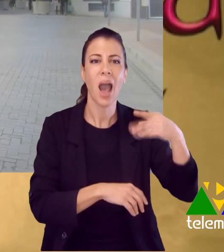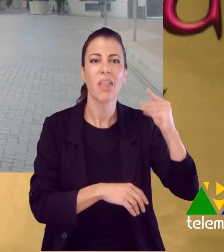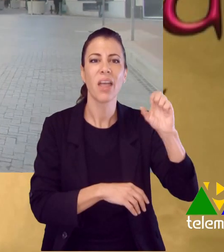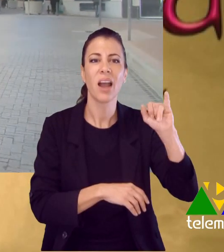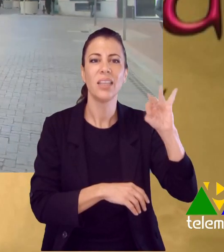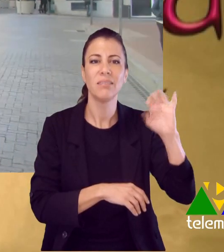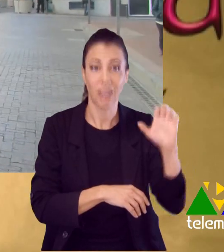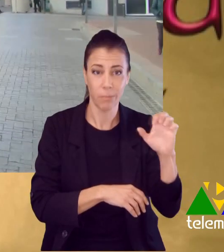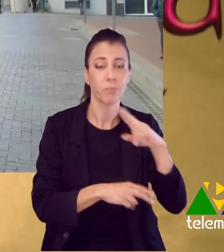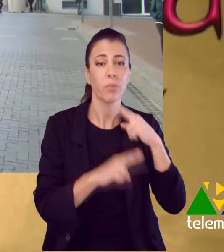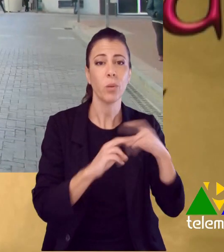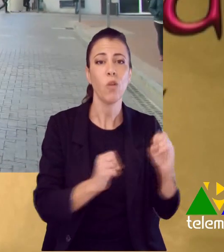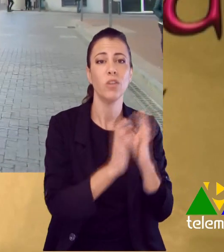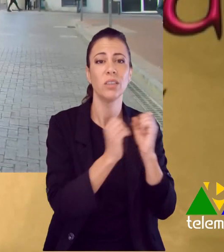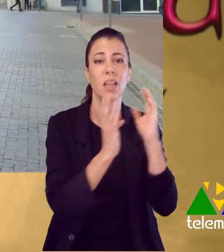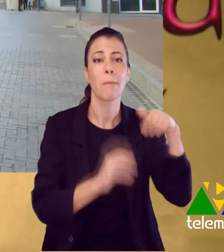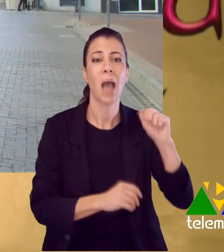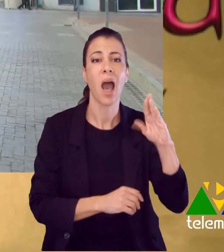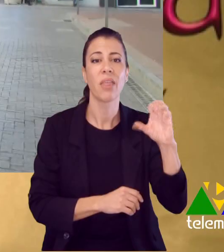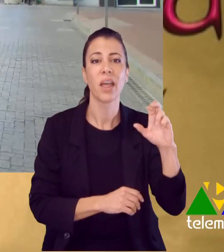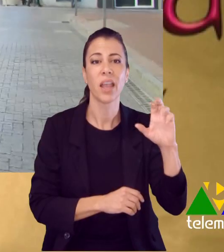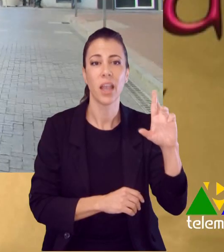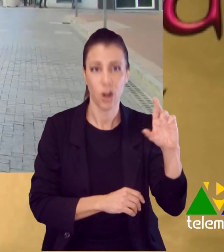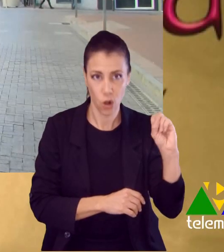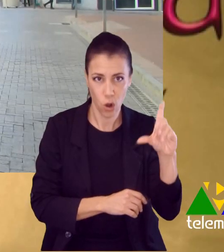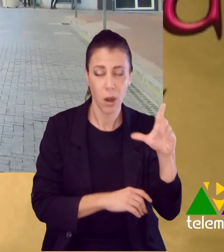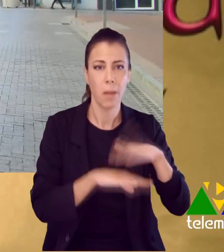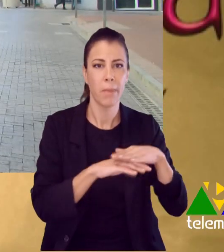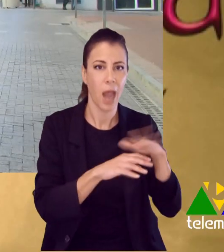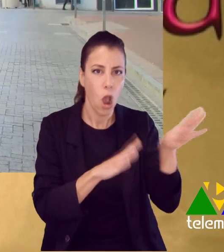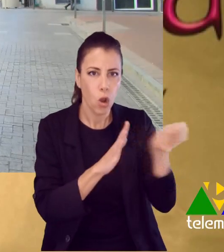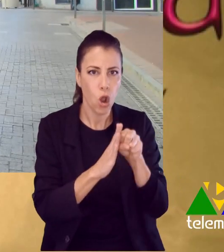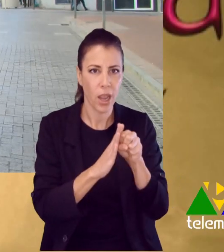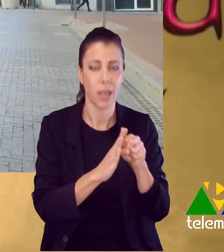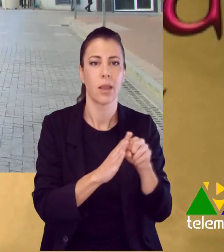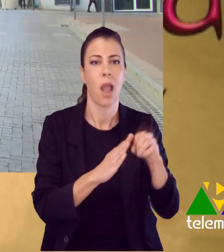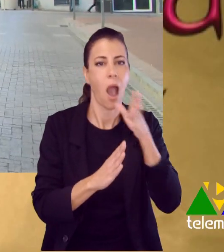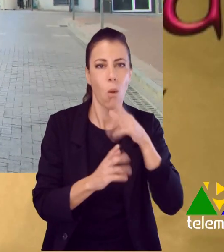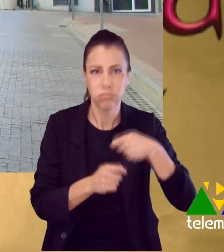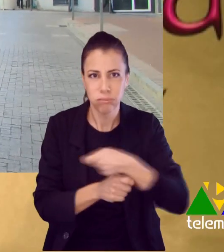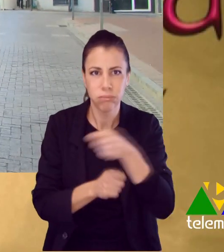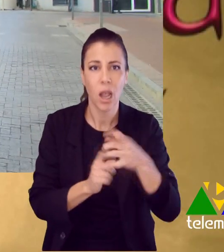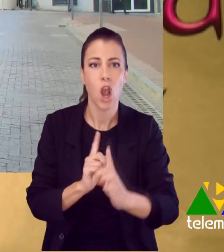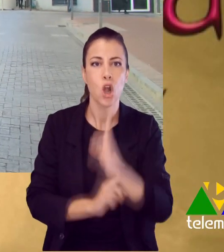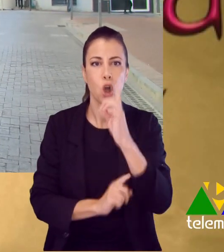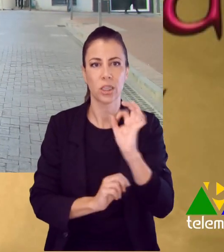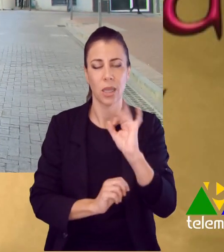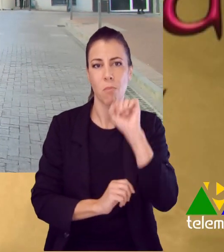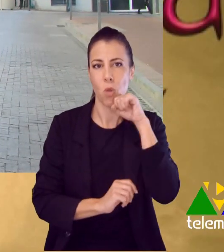del Macerol, tomaba agua para regar la zona norte de Motril. Y estaba